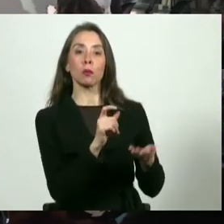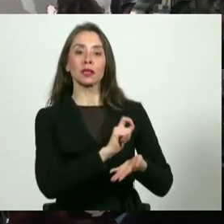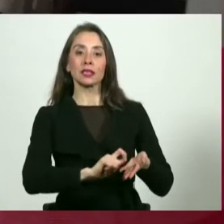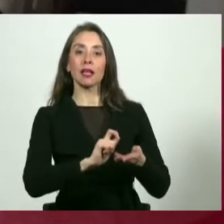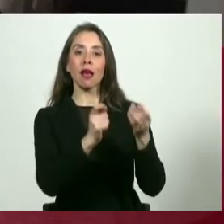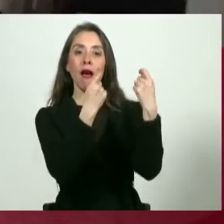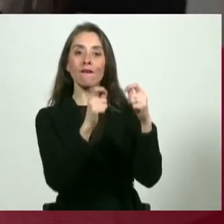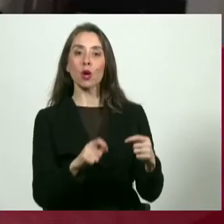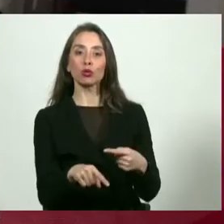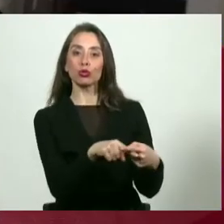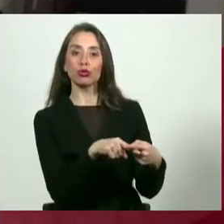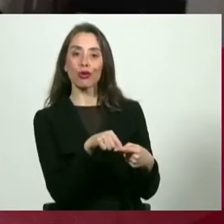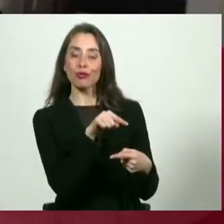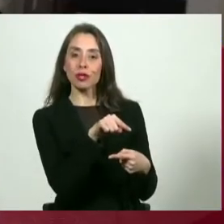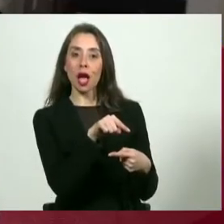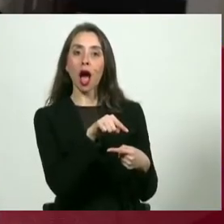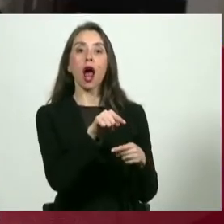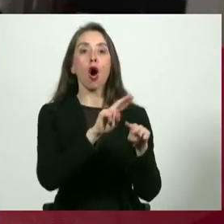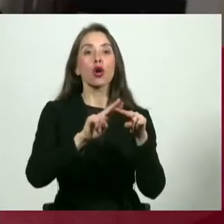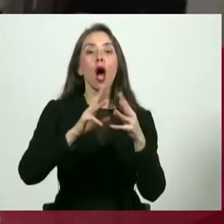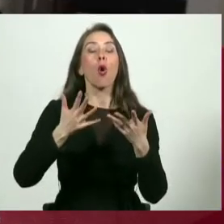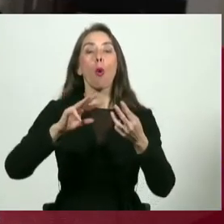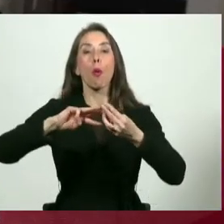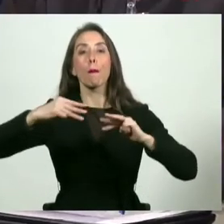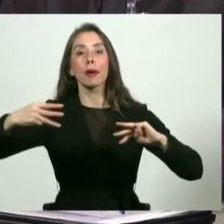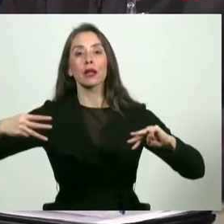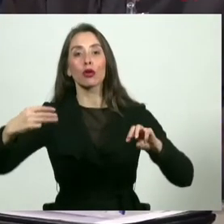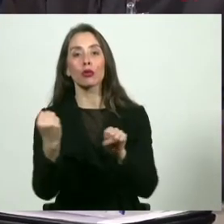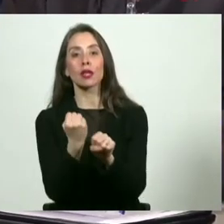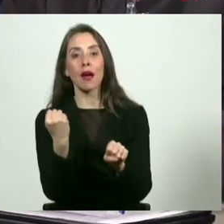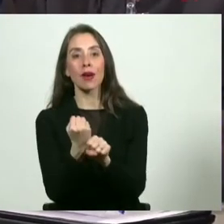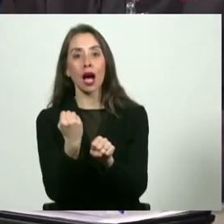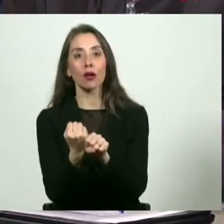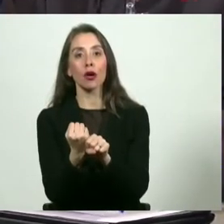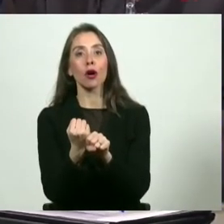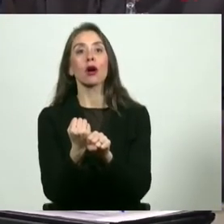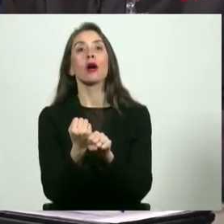Pero como digo, es un tránsito que de la noche a la mañana no puede cambiarse. Para